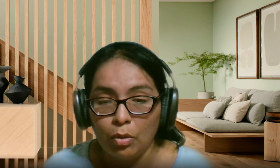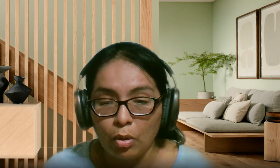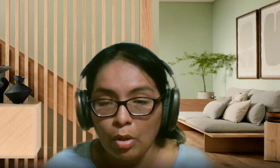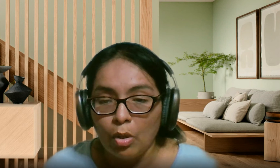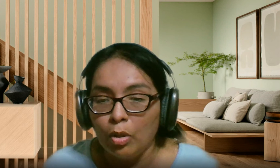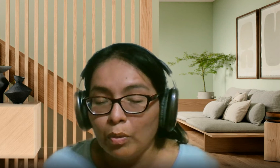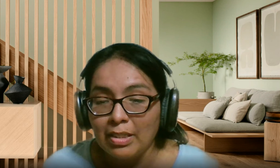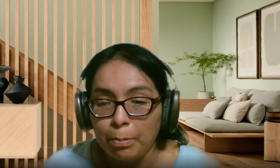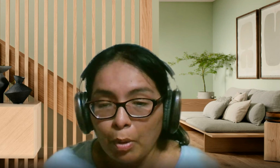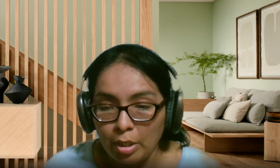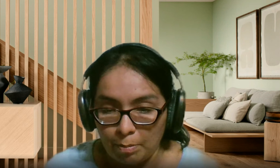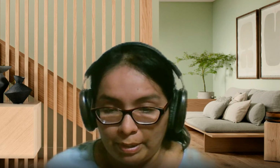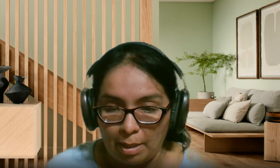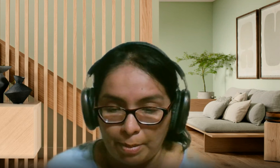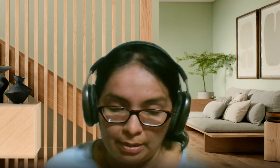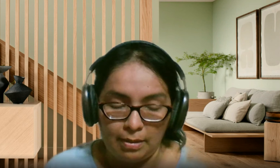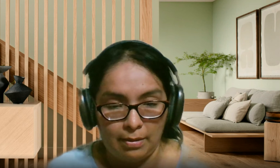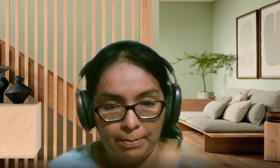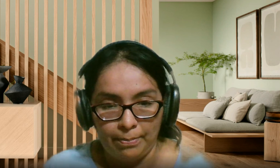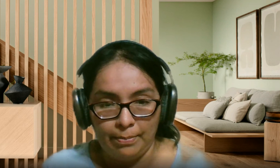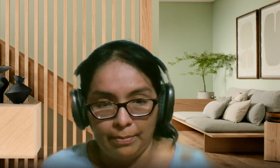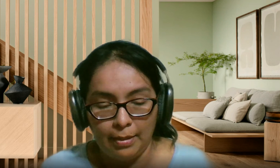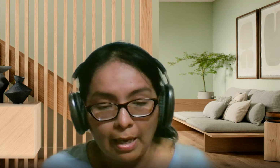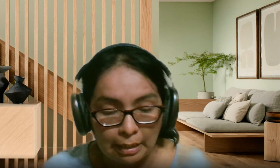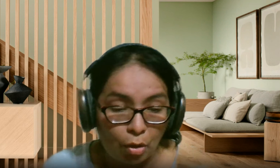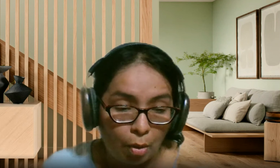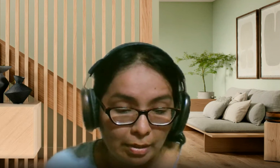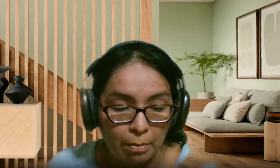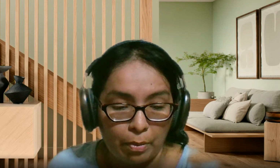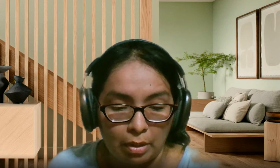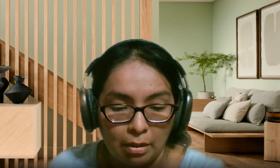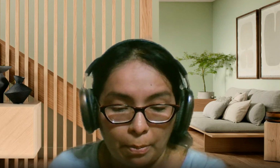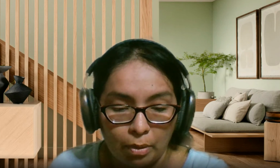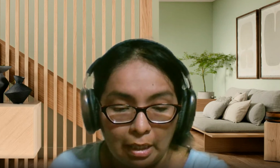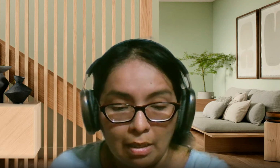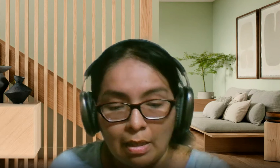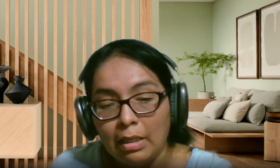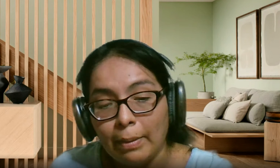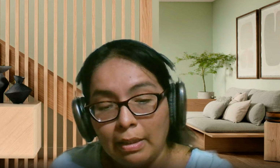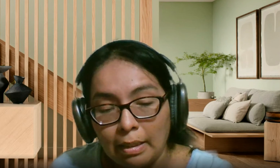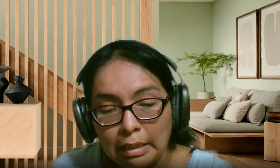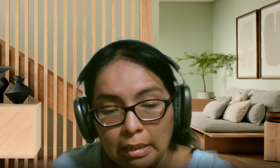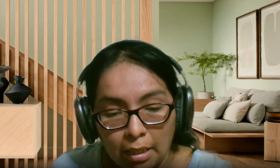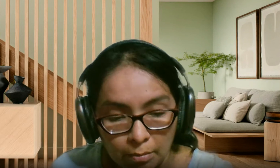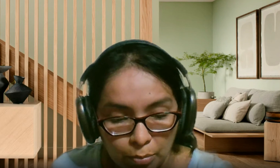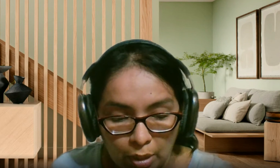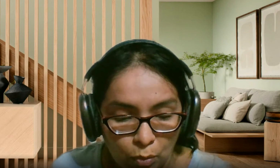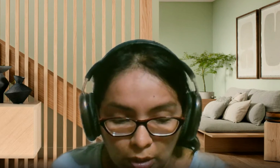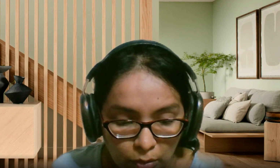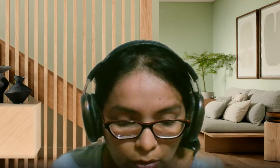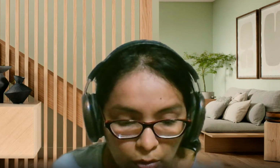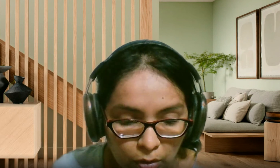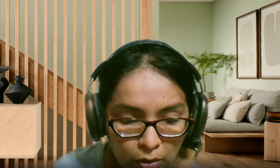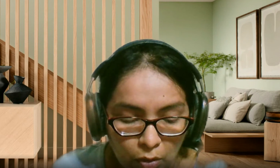sobre todo no exponen pues al paciente. Ya que eso es lo más importante, porque imagínate que por